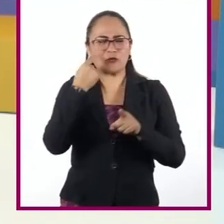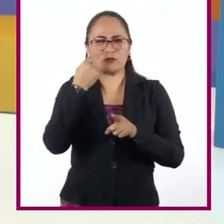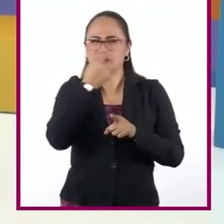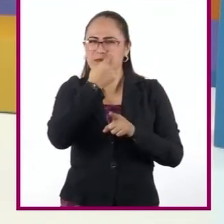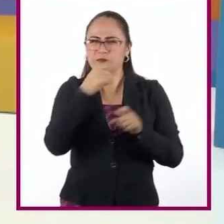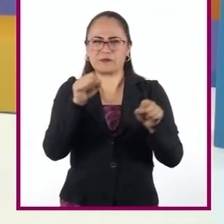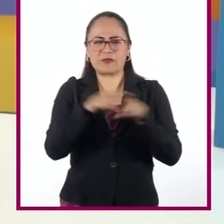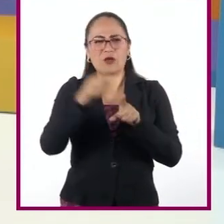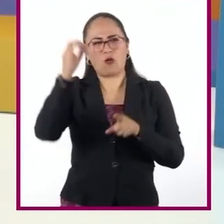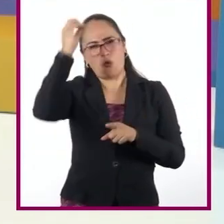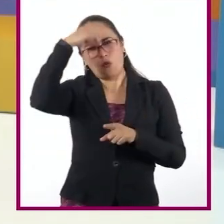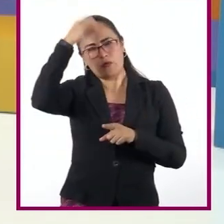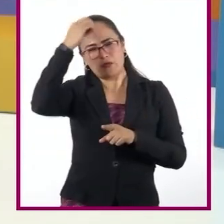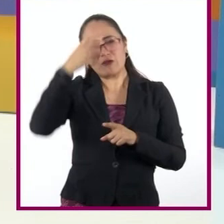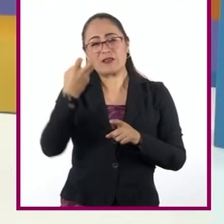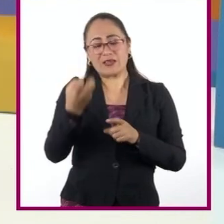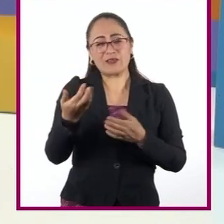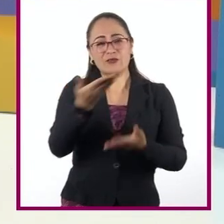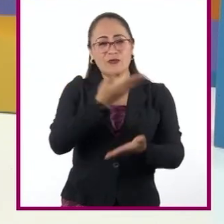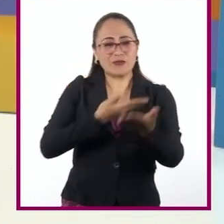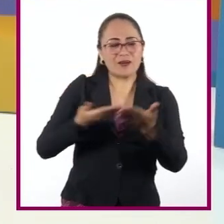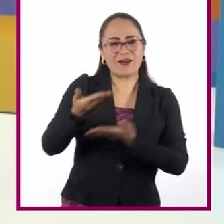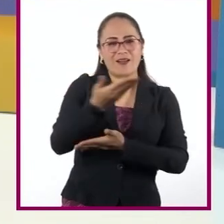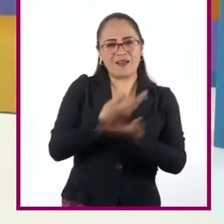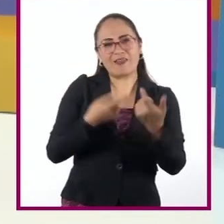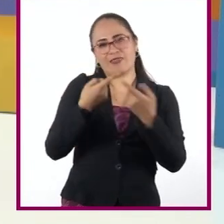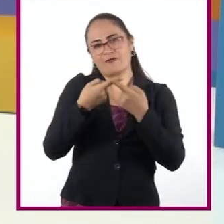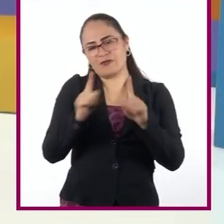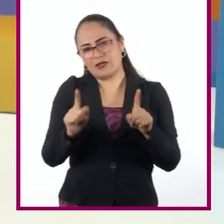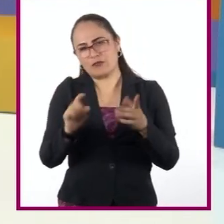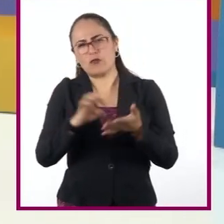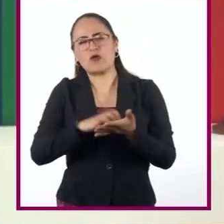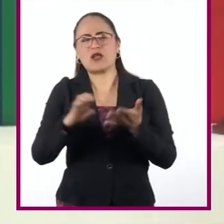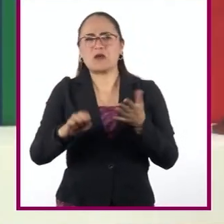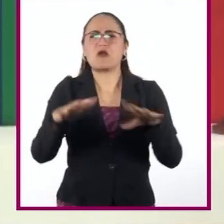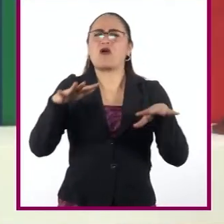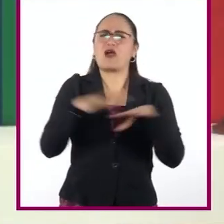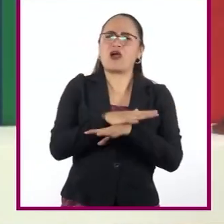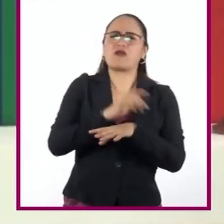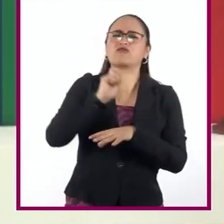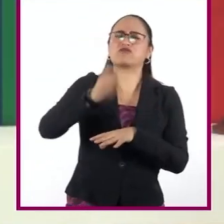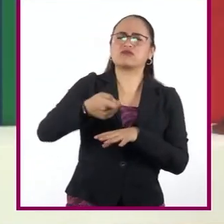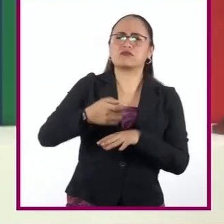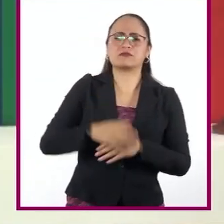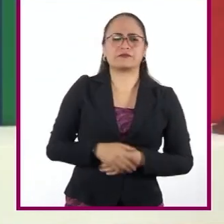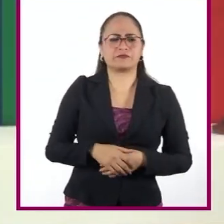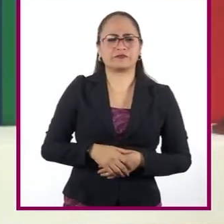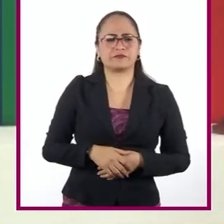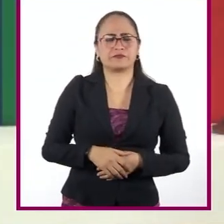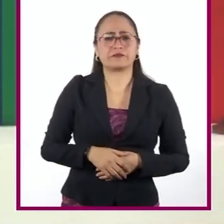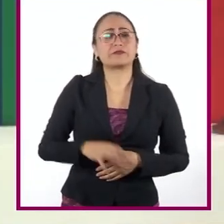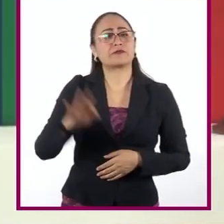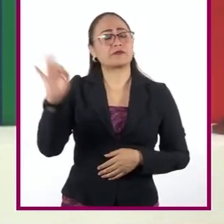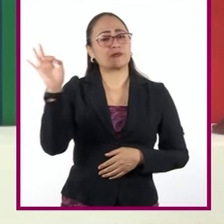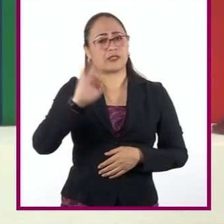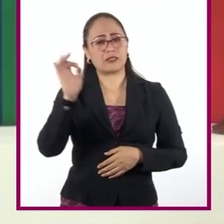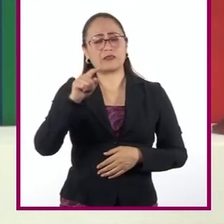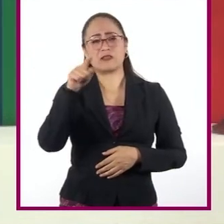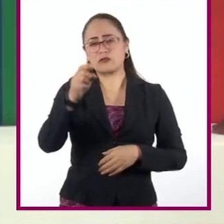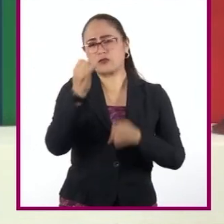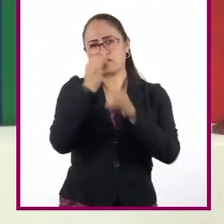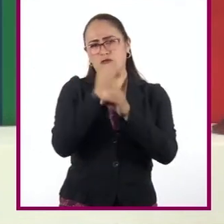la forma en que se relacionan. ¿Qué cosas podrían cambiar? Tal vez, cuando tengan la